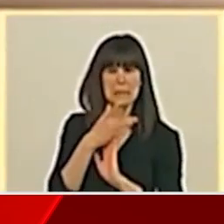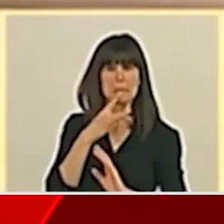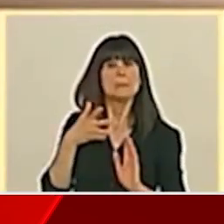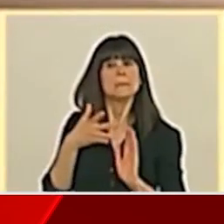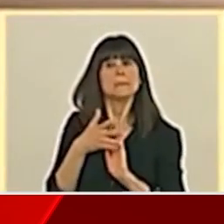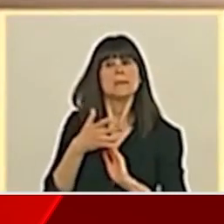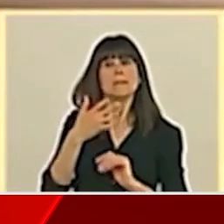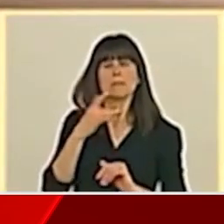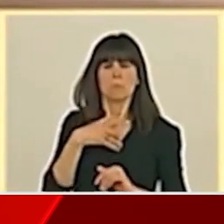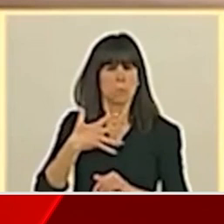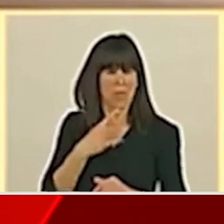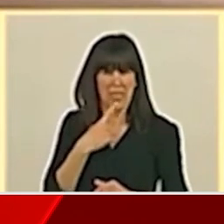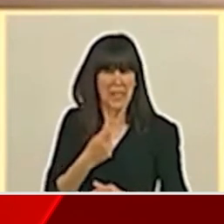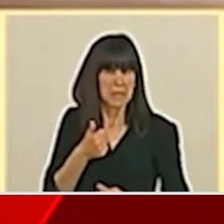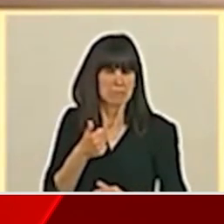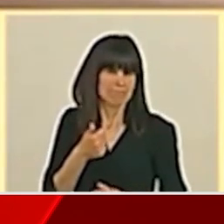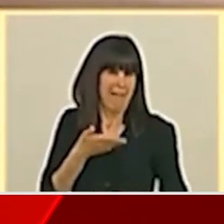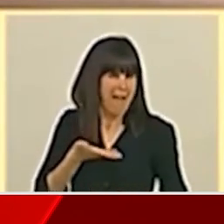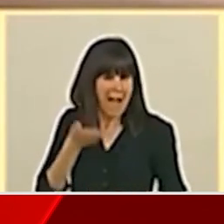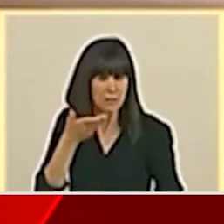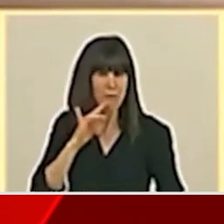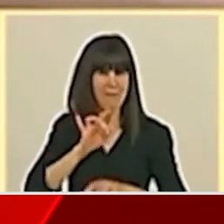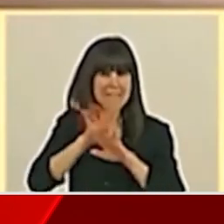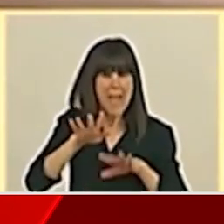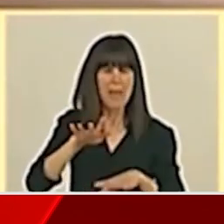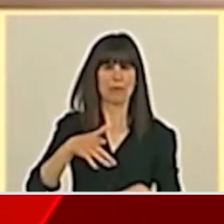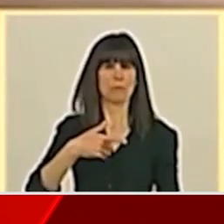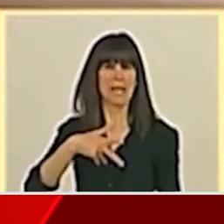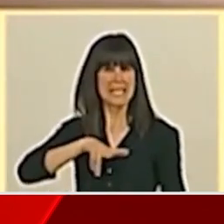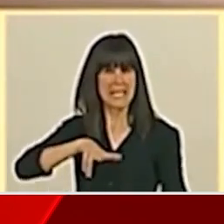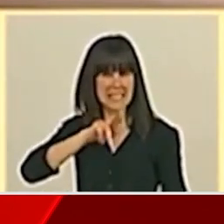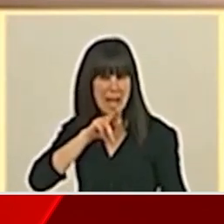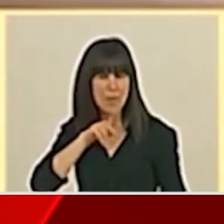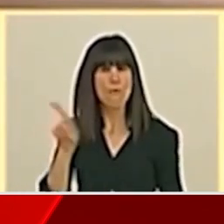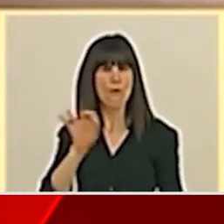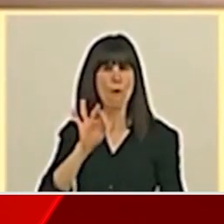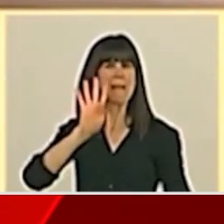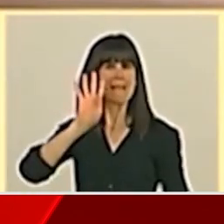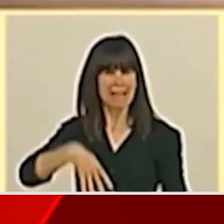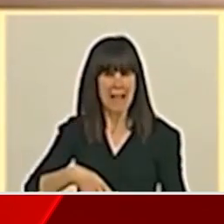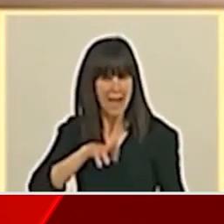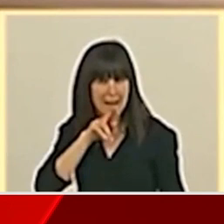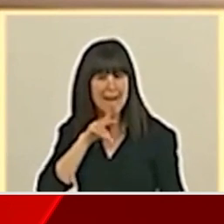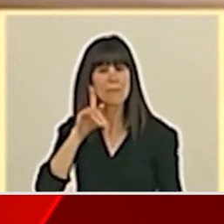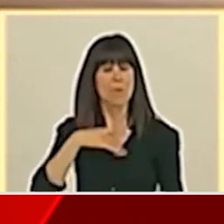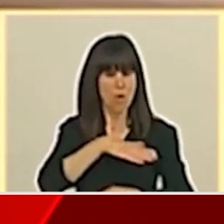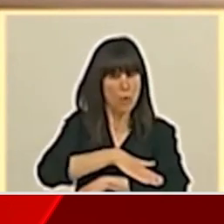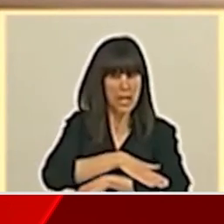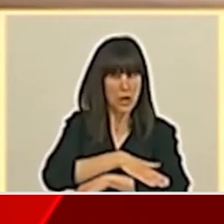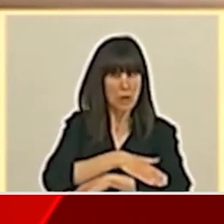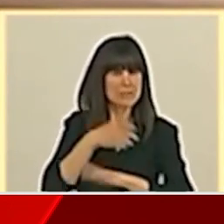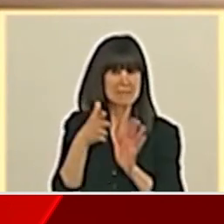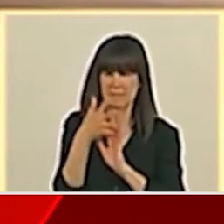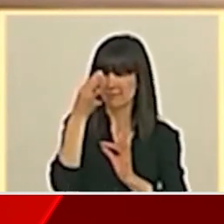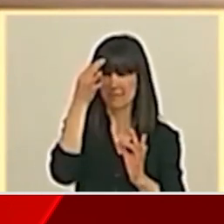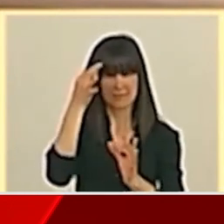porque a Pedro Sánchez le podía hacer mucho daño. Y yo la verdad fui bastante incrédulo, o sea, tengo que confesarlo, tal y como funcionan las cosas en